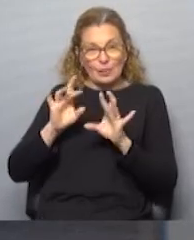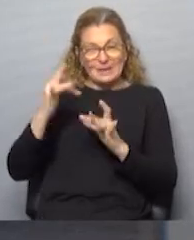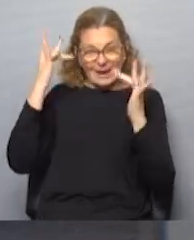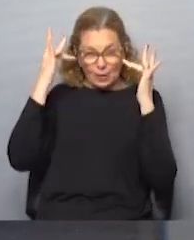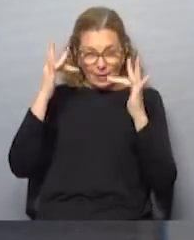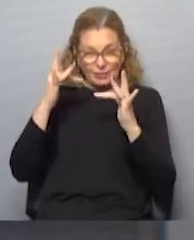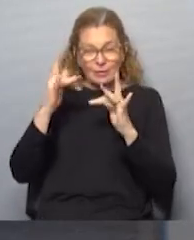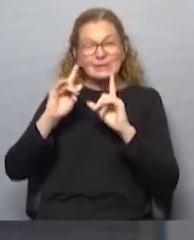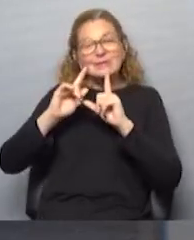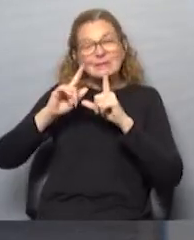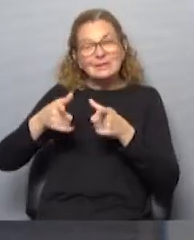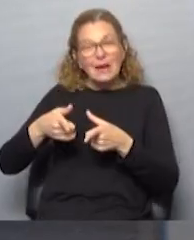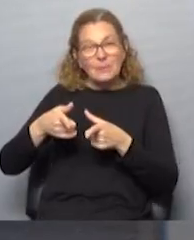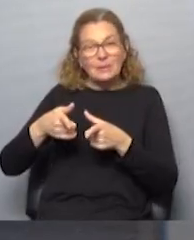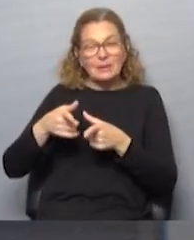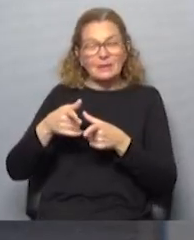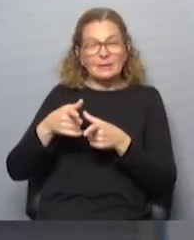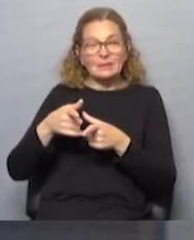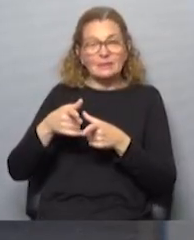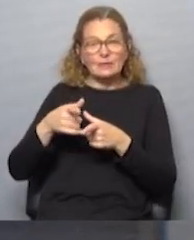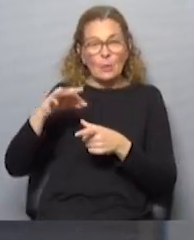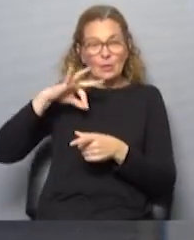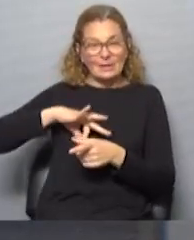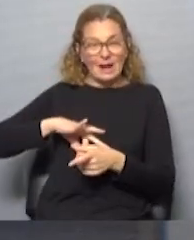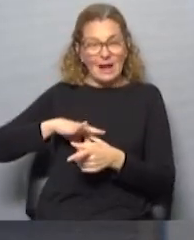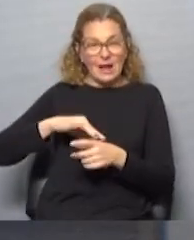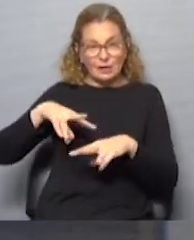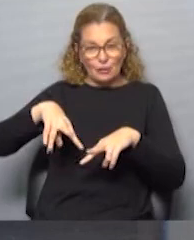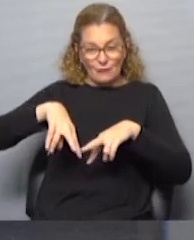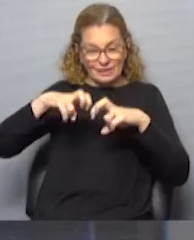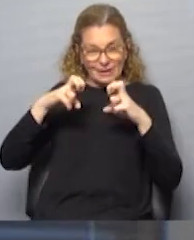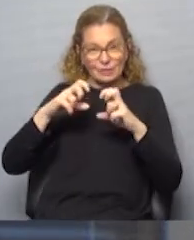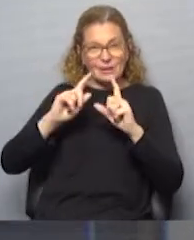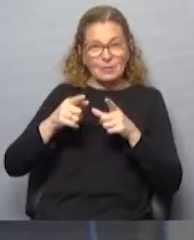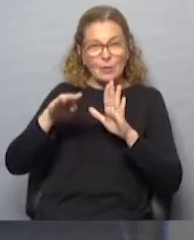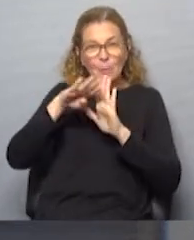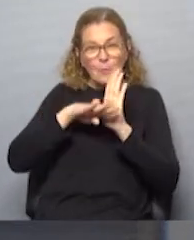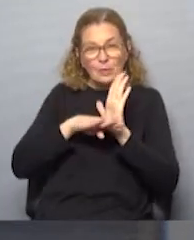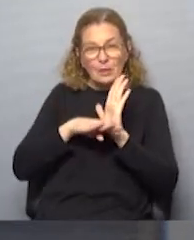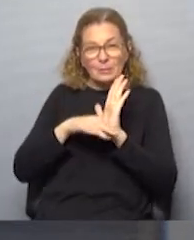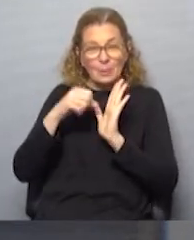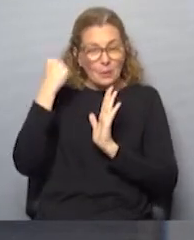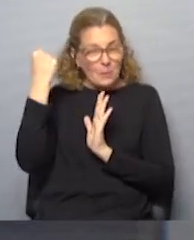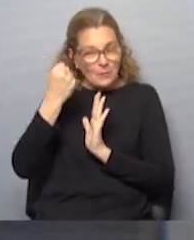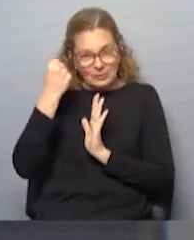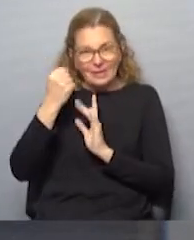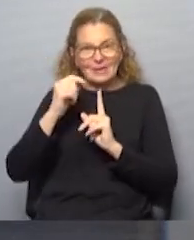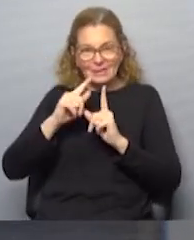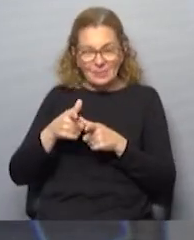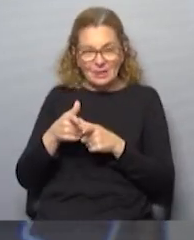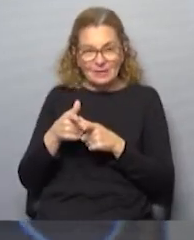sino a nivel de salarios de los investigadores y tiene programas que son esenciales para